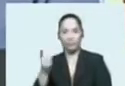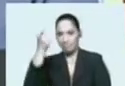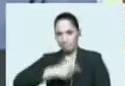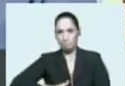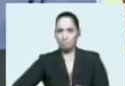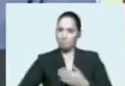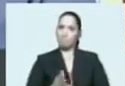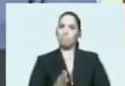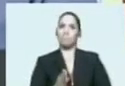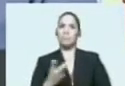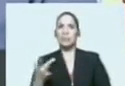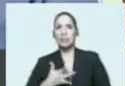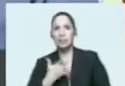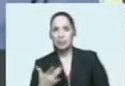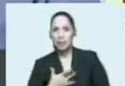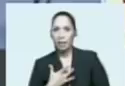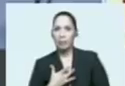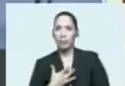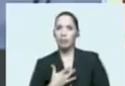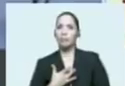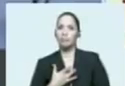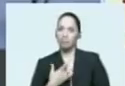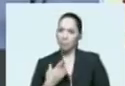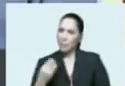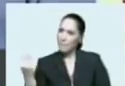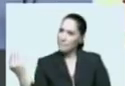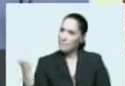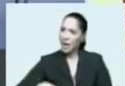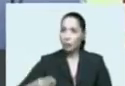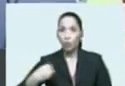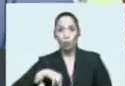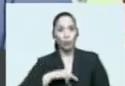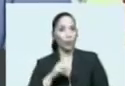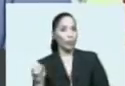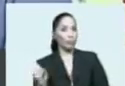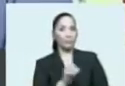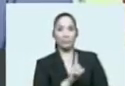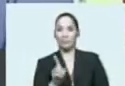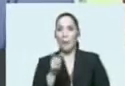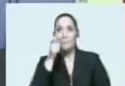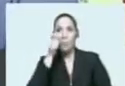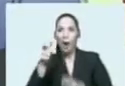que siente los rigores más que cualquiera de nosotros pero que no duda